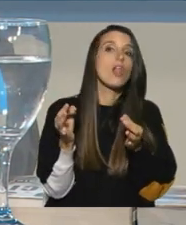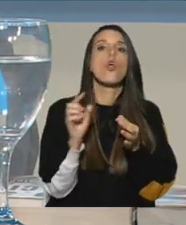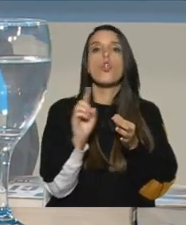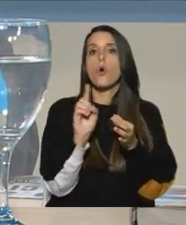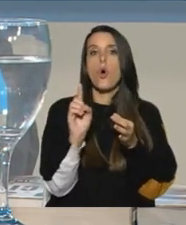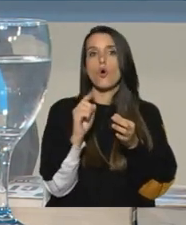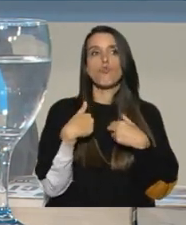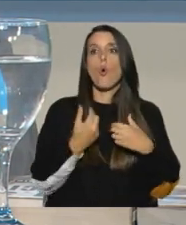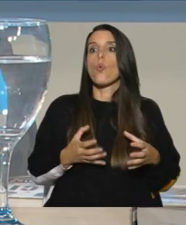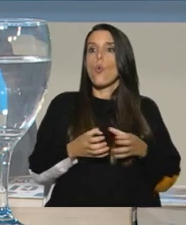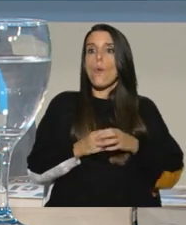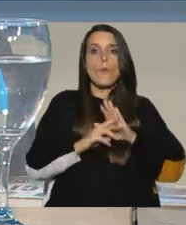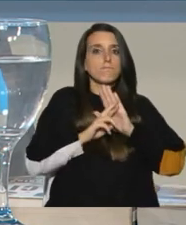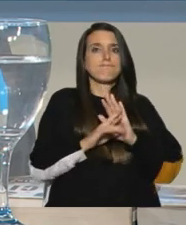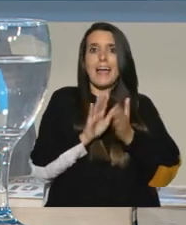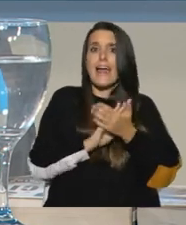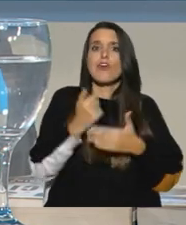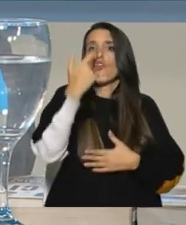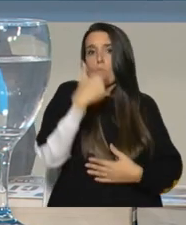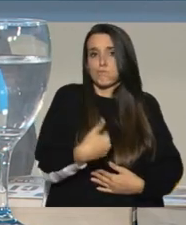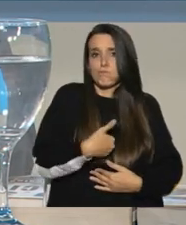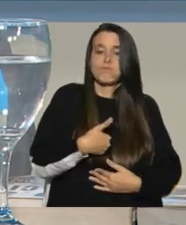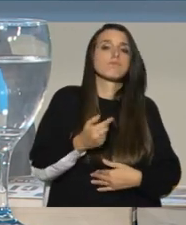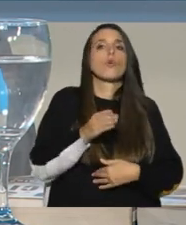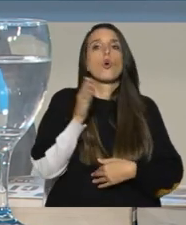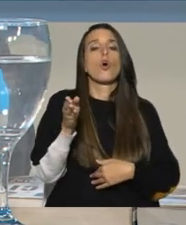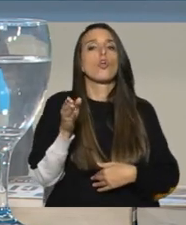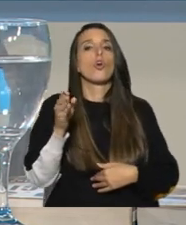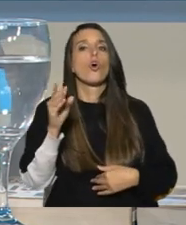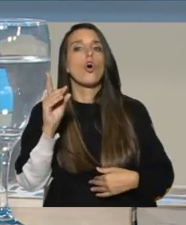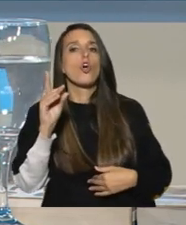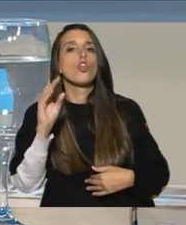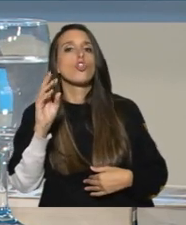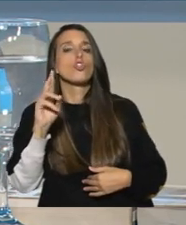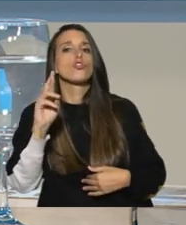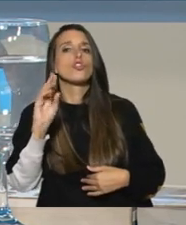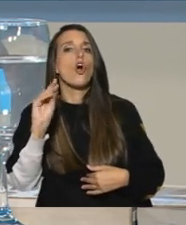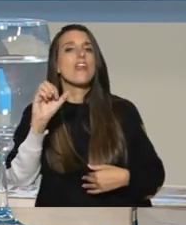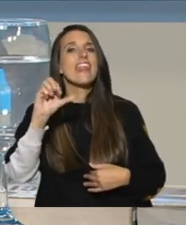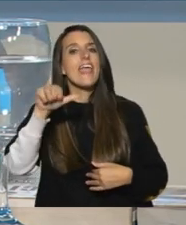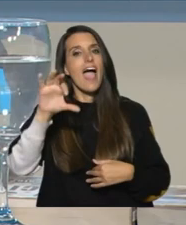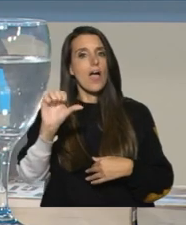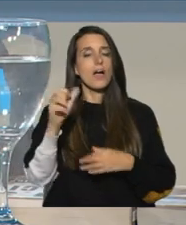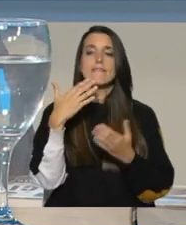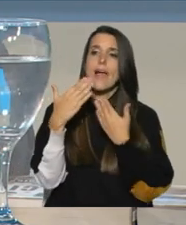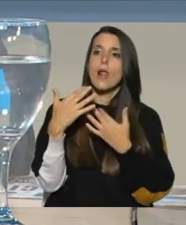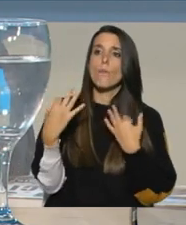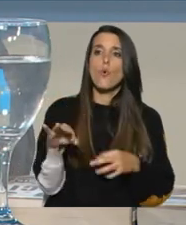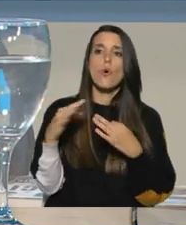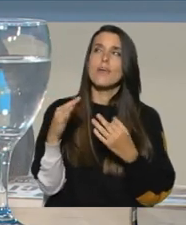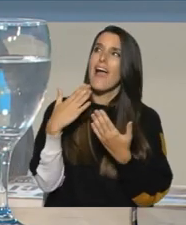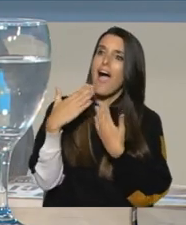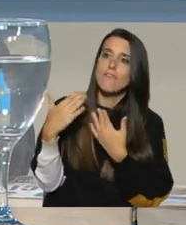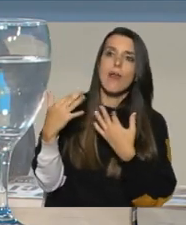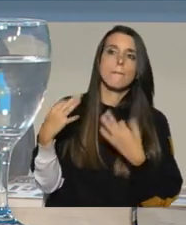nombre de la Asociación de Detenidos Desaparecidos, con Hernando Onega. Una charla muy amena en la cual pudimos hablar y dialogar